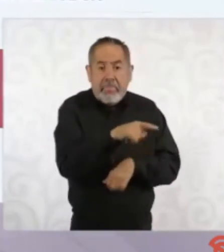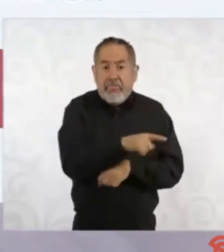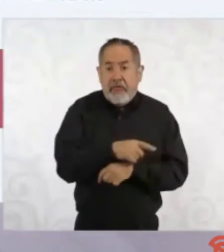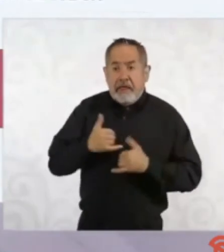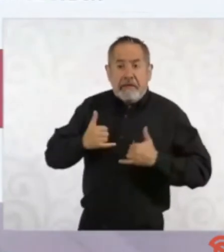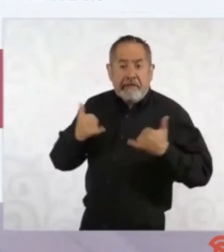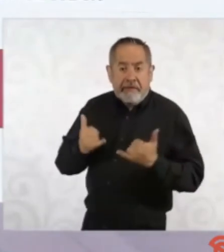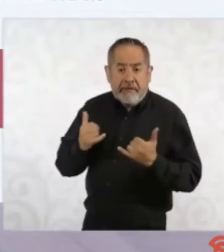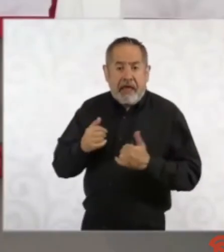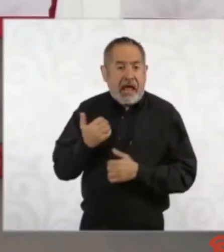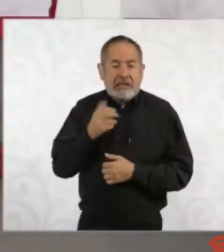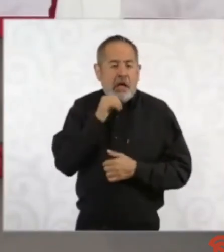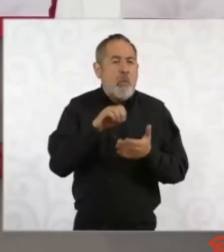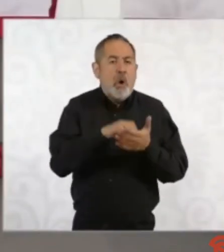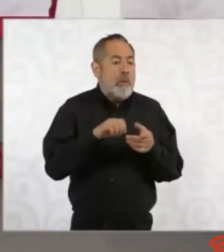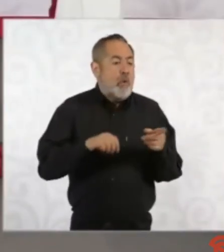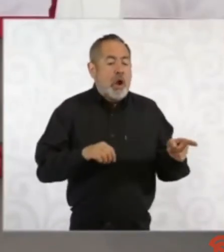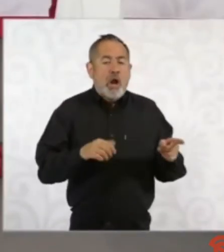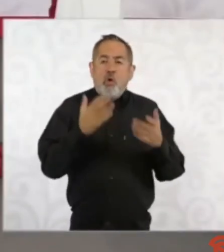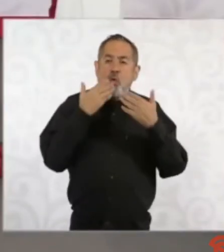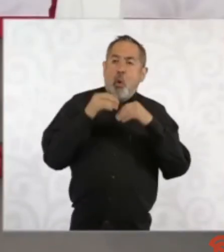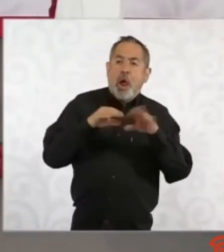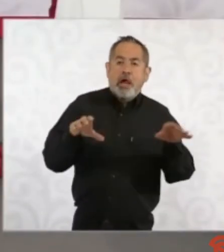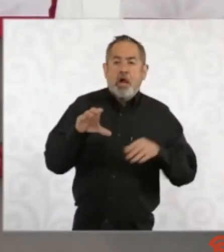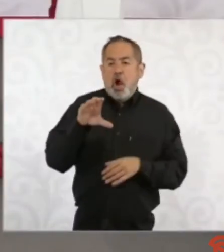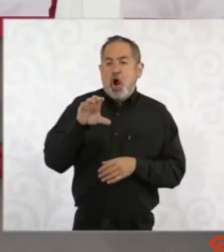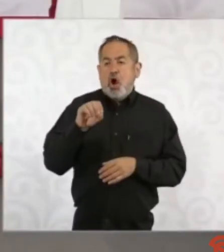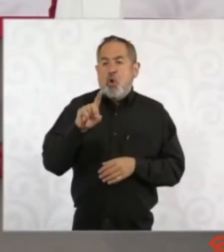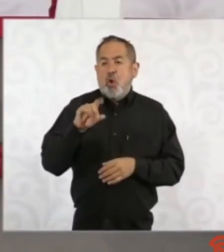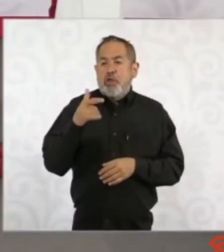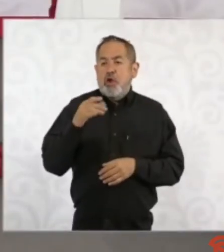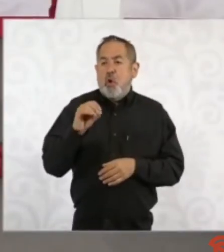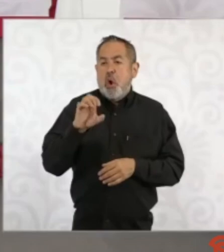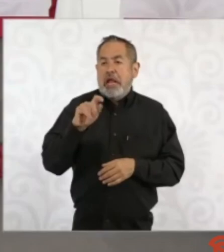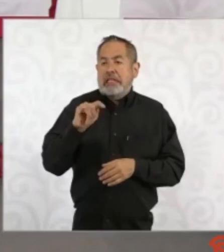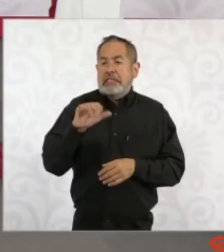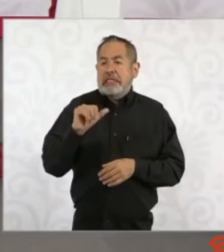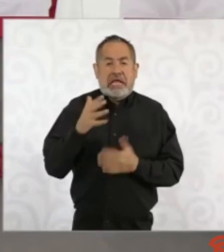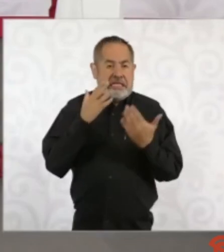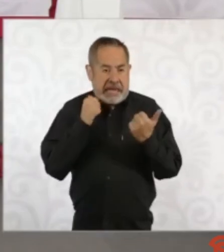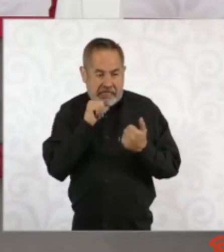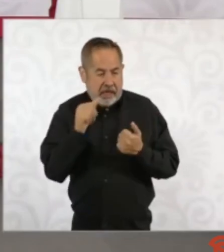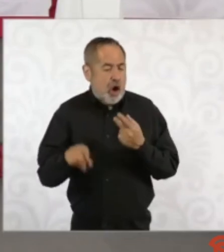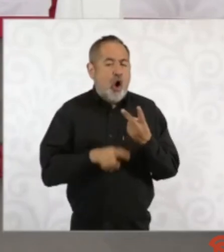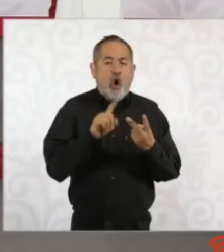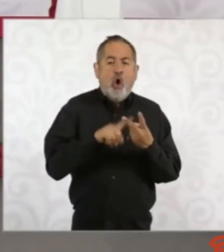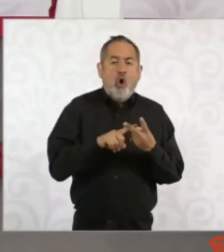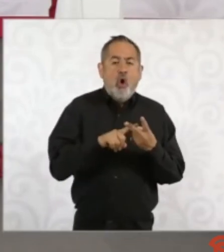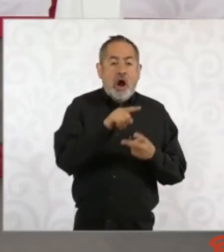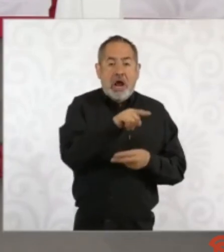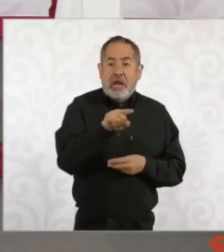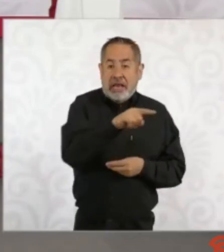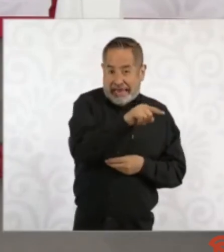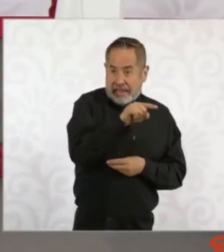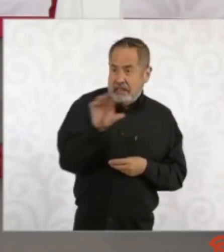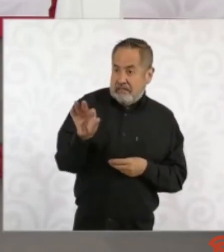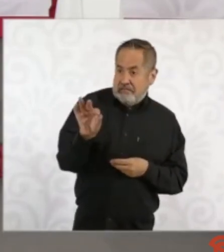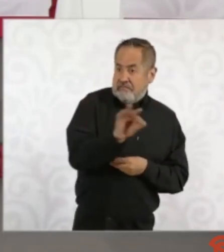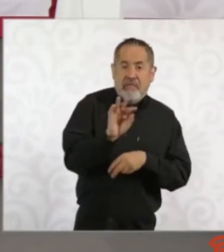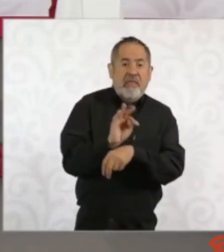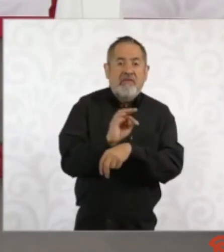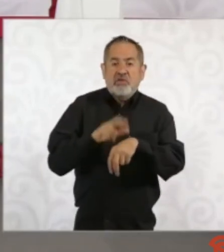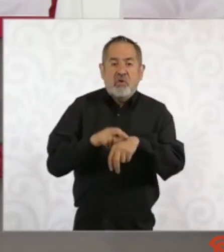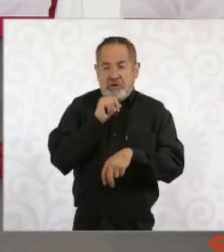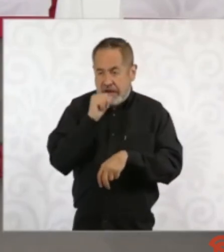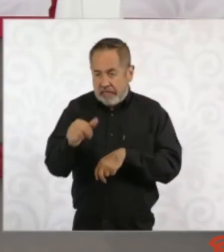mi defensor de audiencias o no tengo un mecanismo eficaz para que la ciudadanía pueda